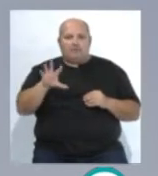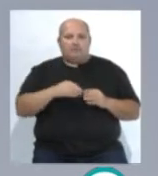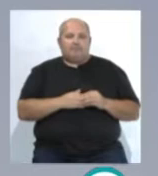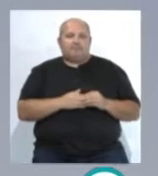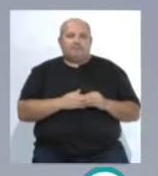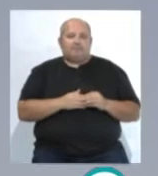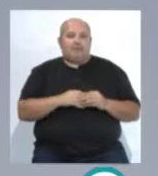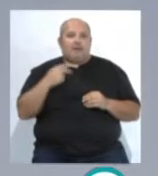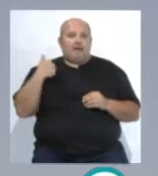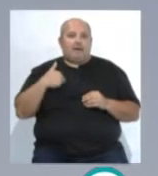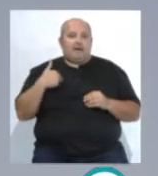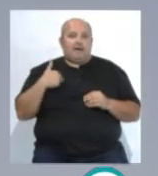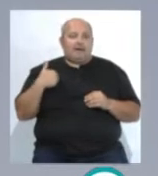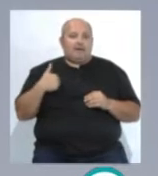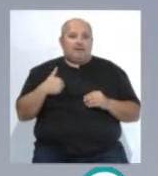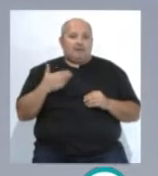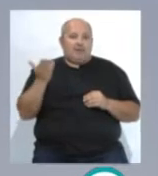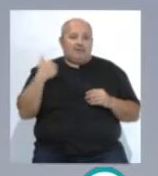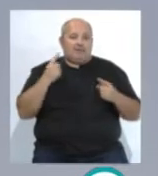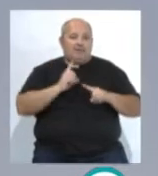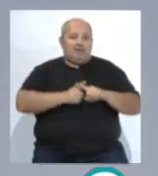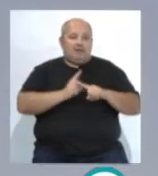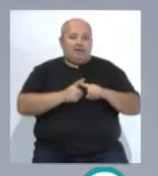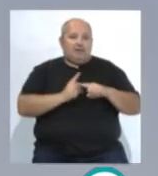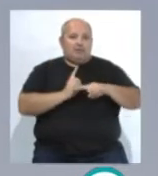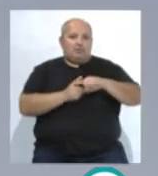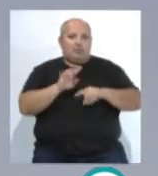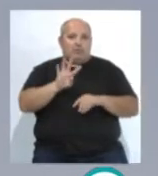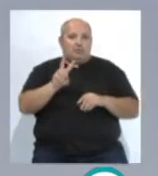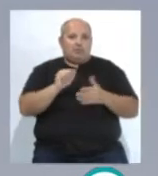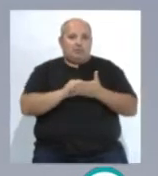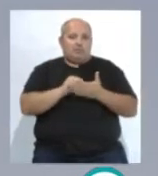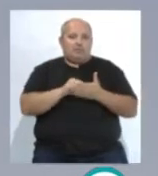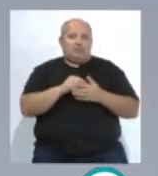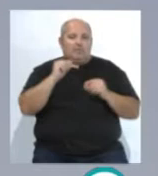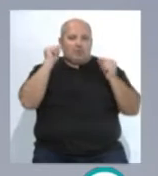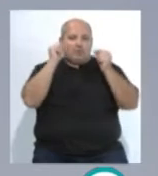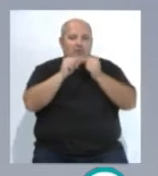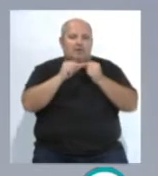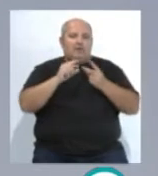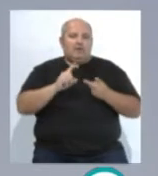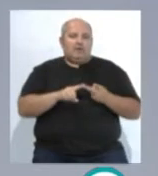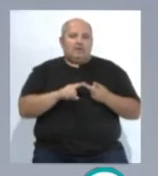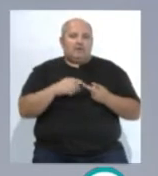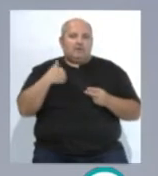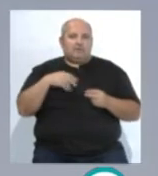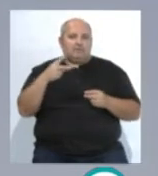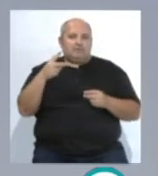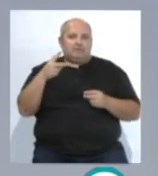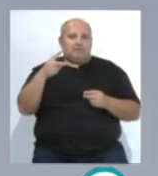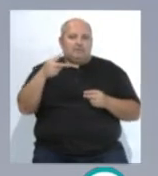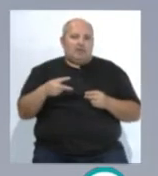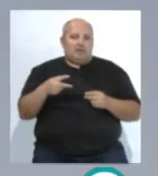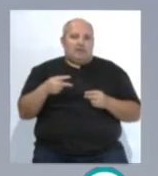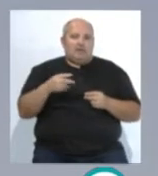45. El Rayo, con el empate de ayer, suma 42 puntos, con el Córdoba estarían ya en esas posiciones